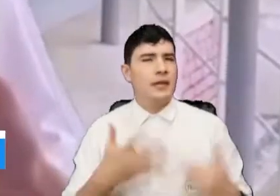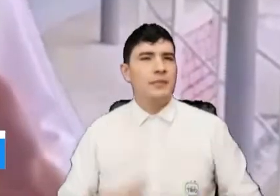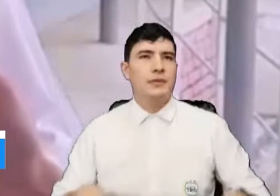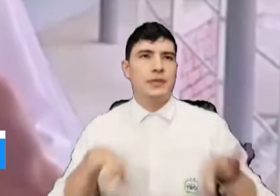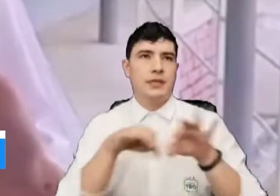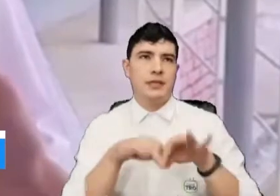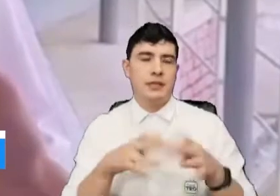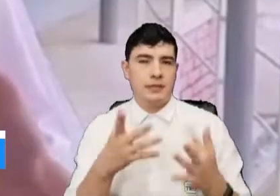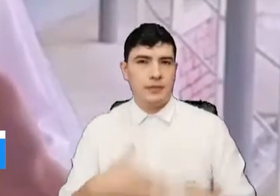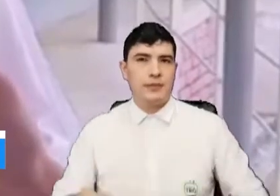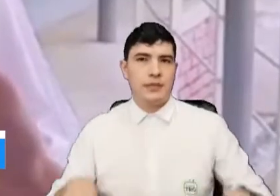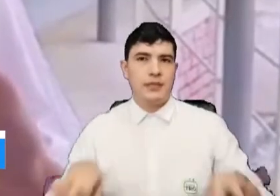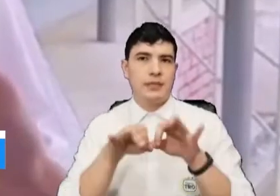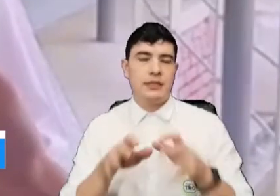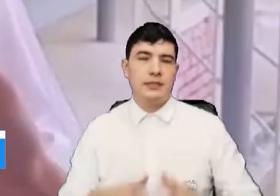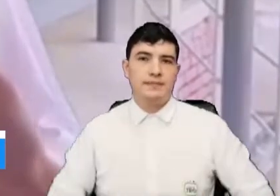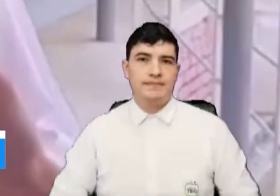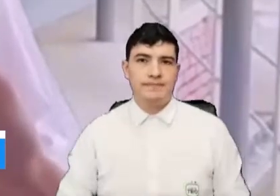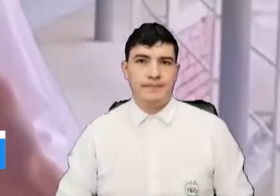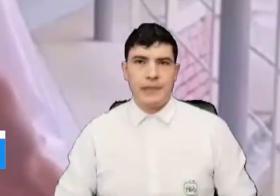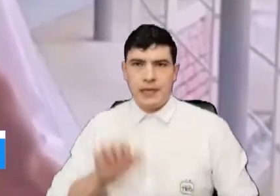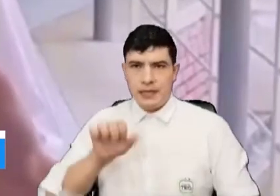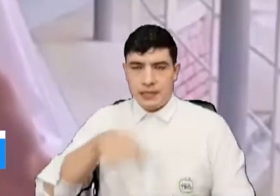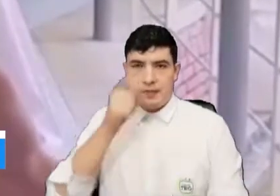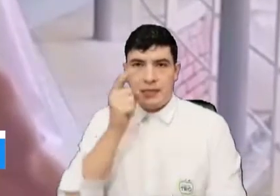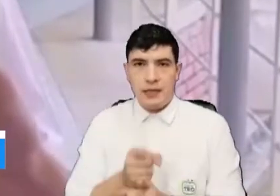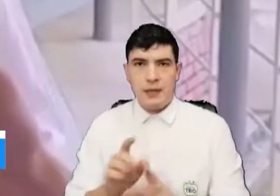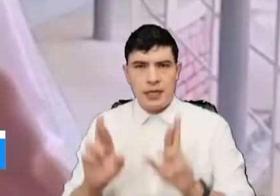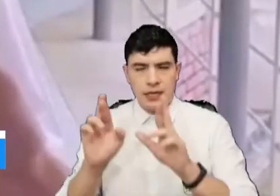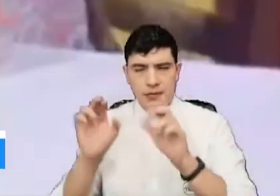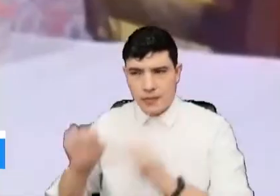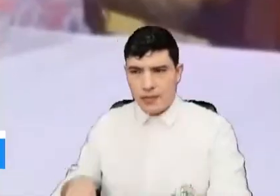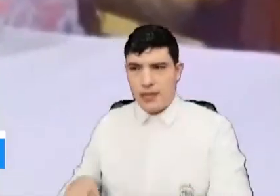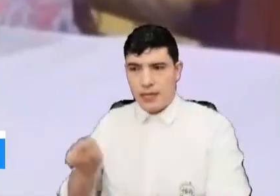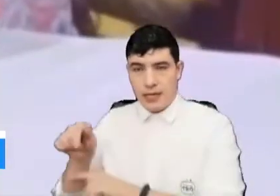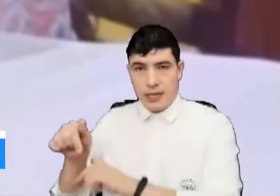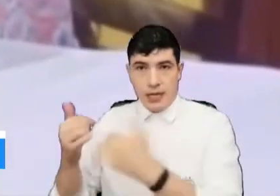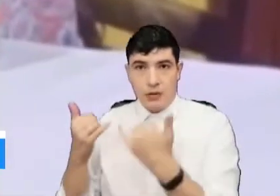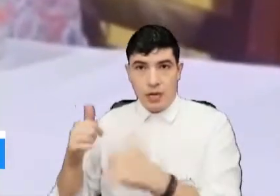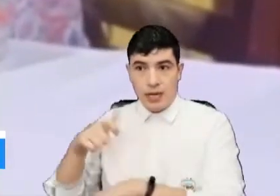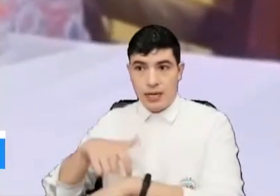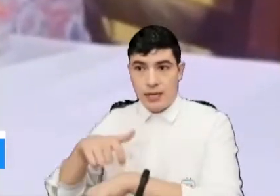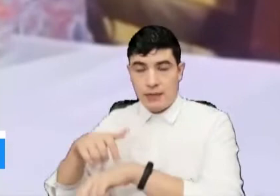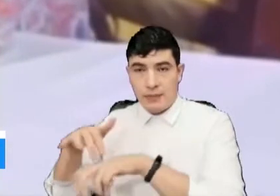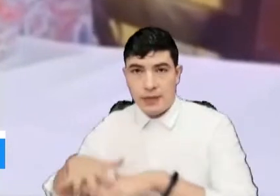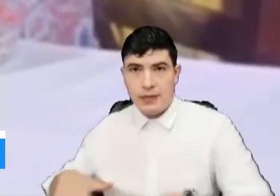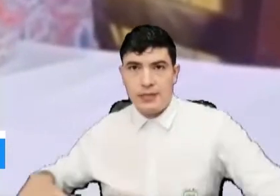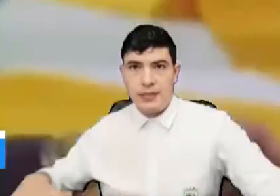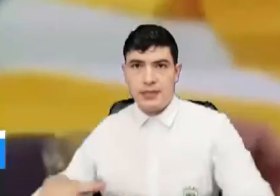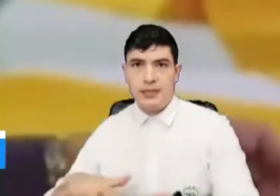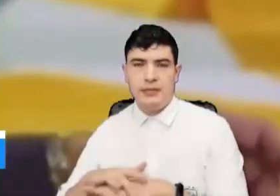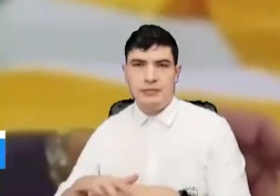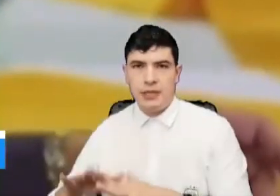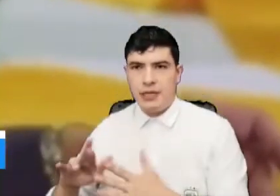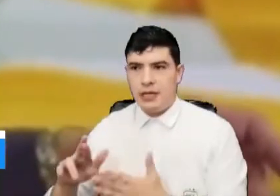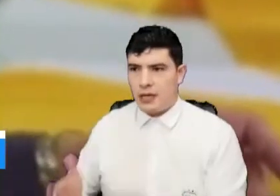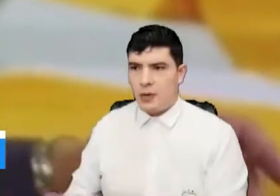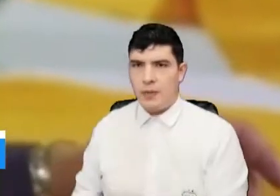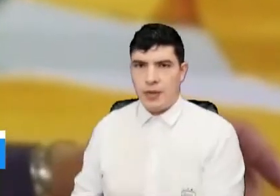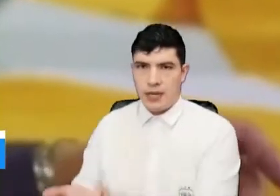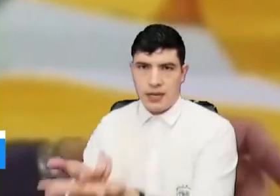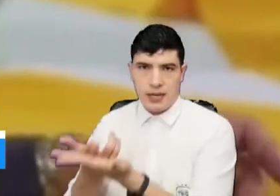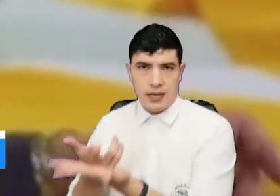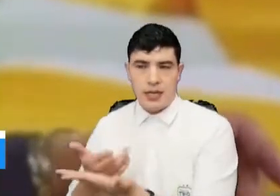vamos seguramente a avanzar en el tiempo para poder realmente activar el campo, rescatando la valoración de la mano de obra